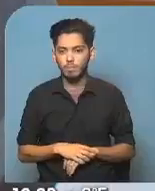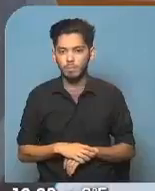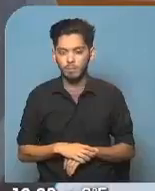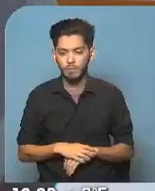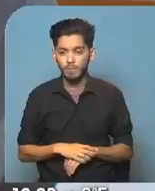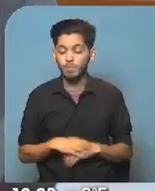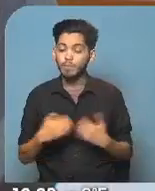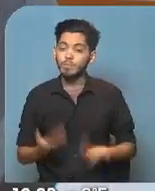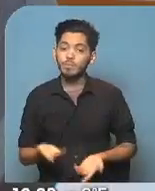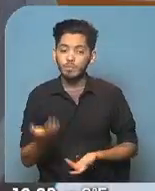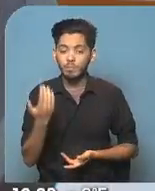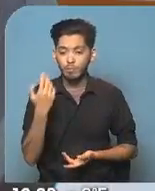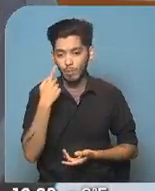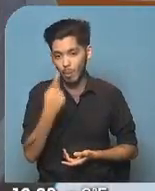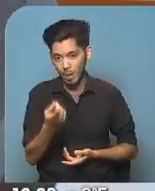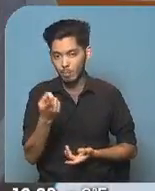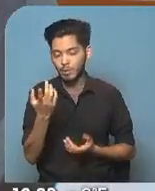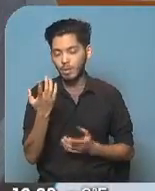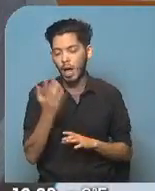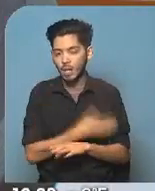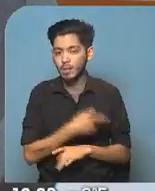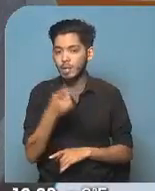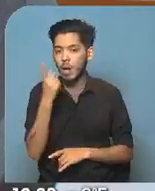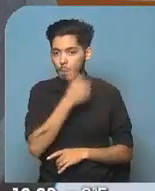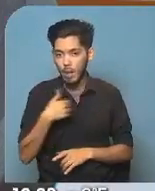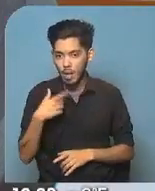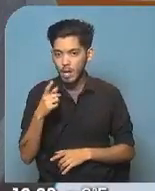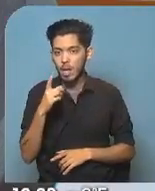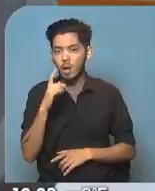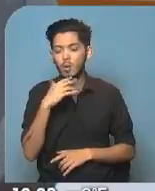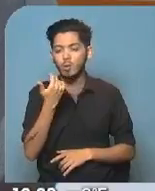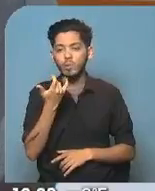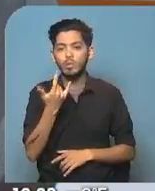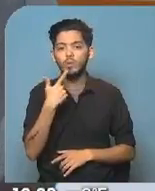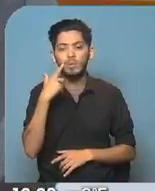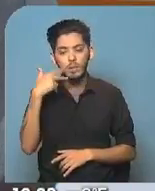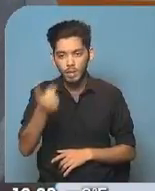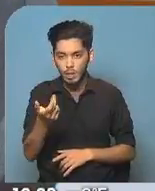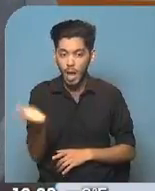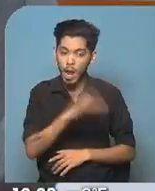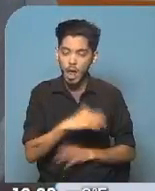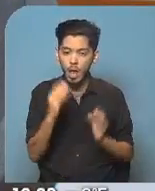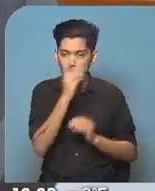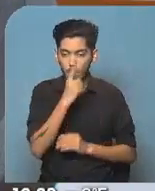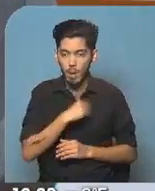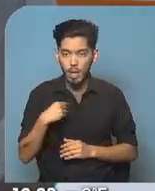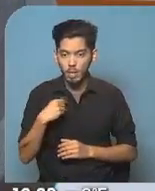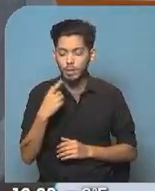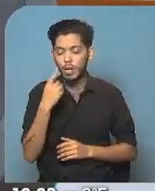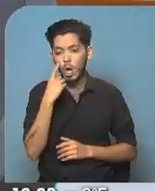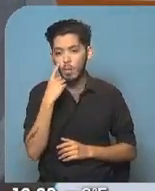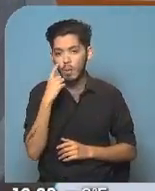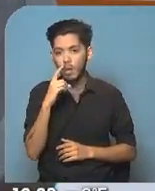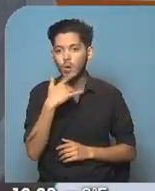bueno ahí veíamos a los papás de justina a los canes al lado de los papás estaba el senador juan carlos marino